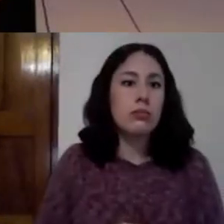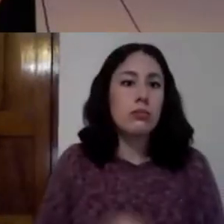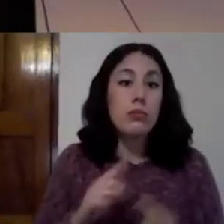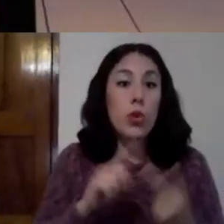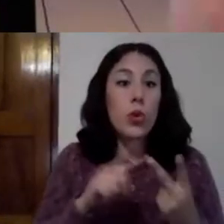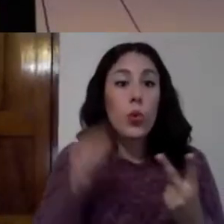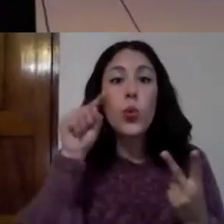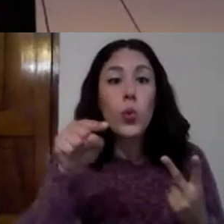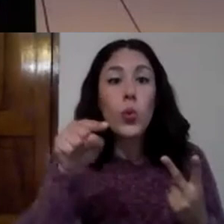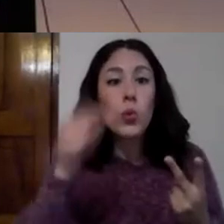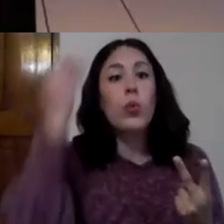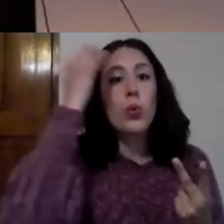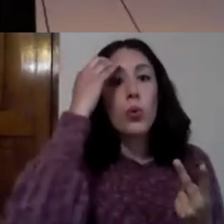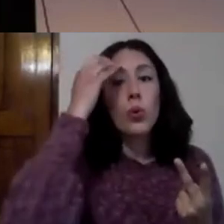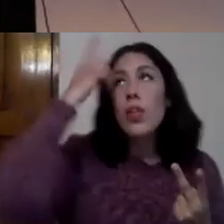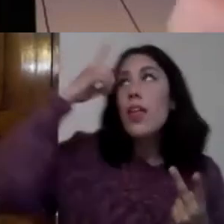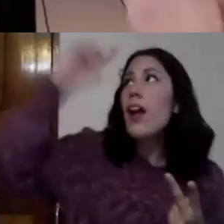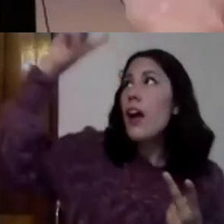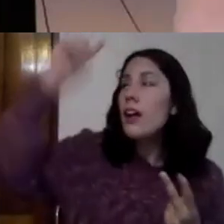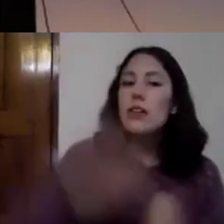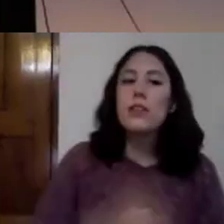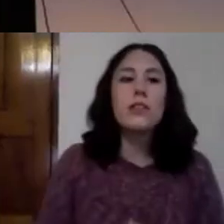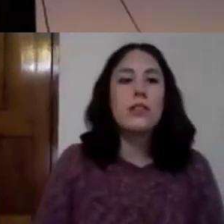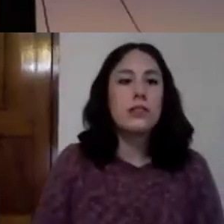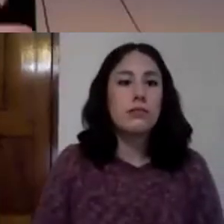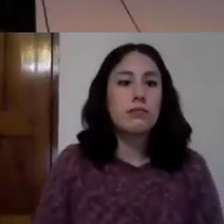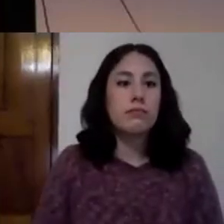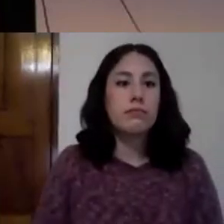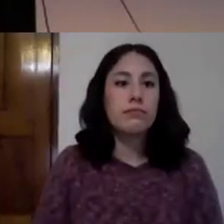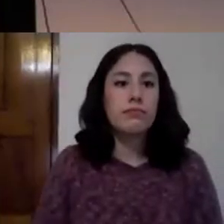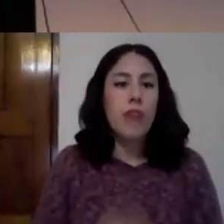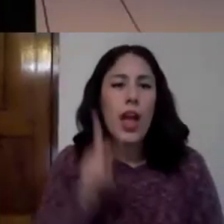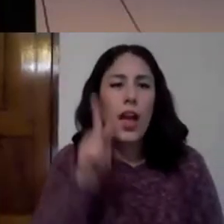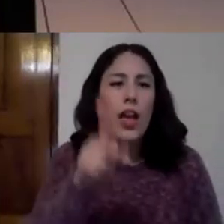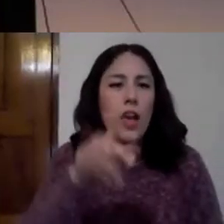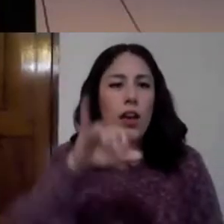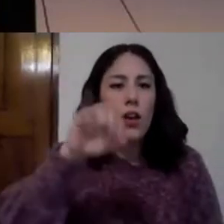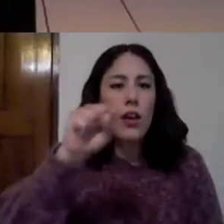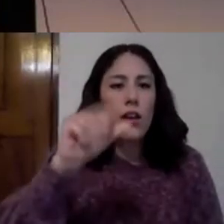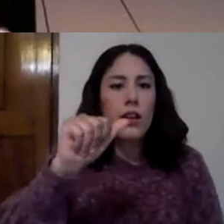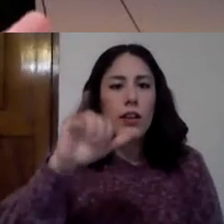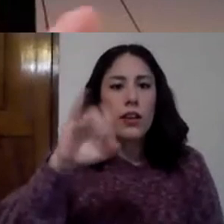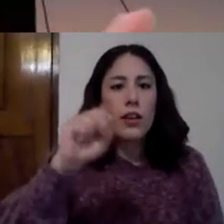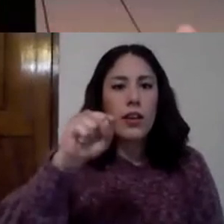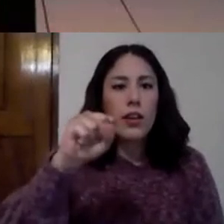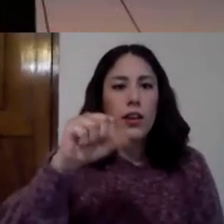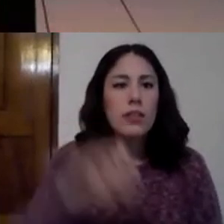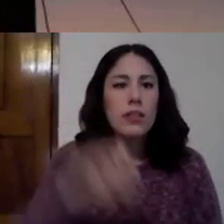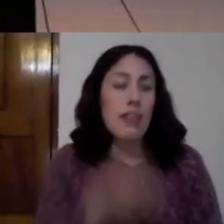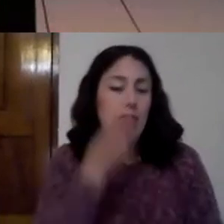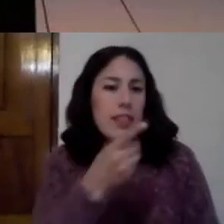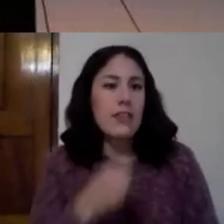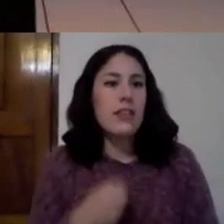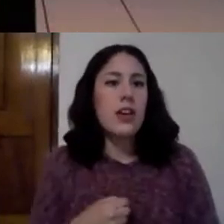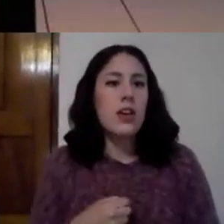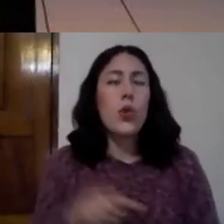El profeta Isaías lo expresaba diciendo, porque tus proyectos, Señor, no son los míos y mis caminos no son los